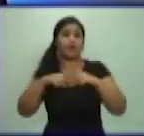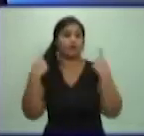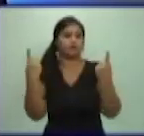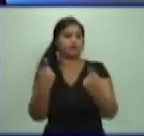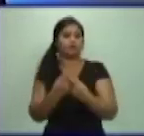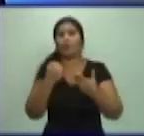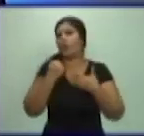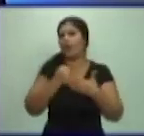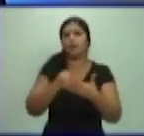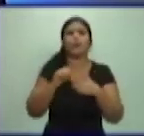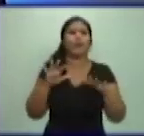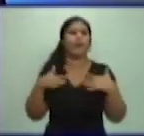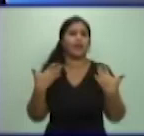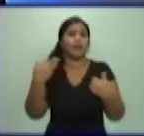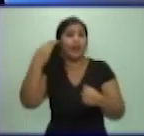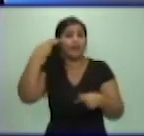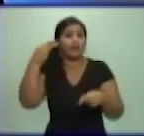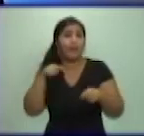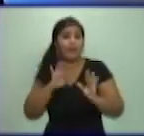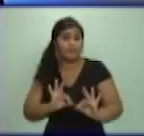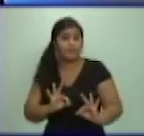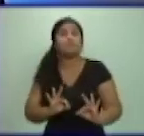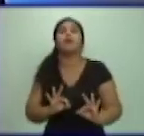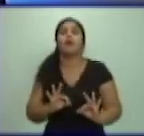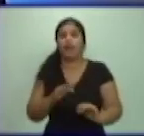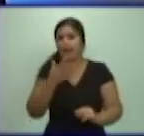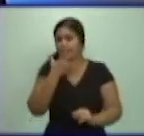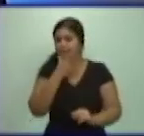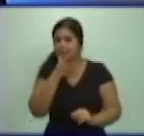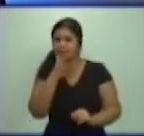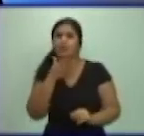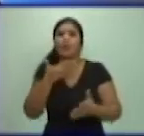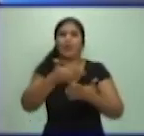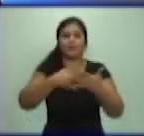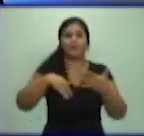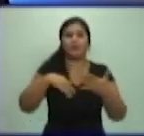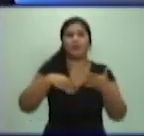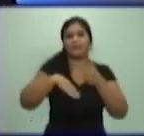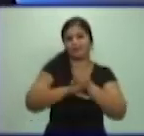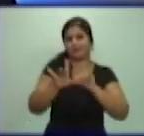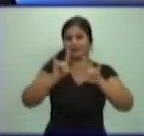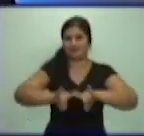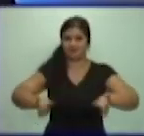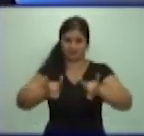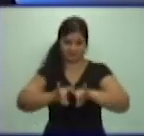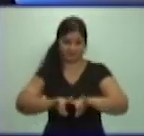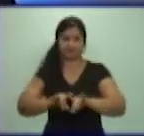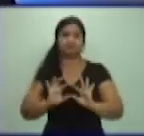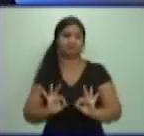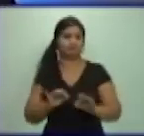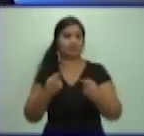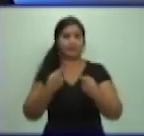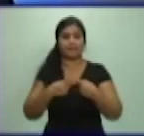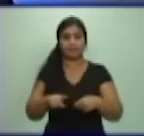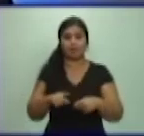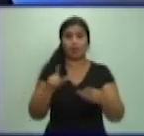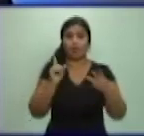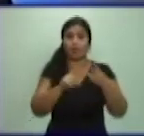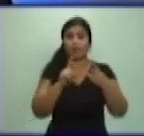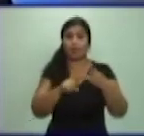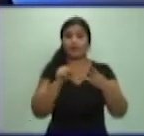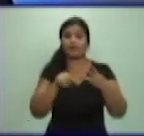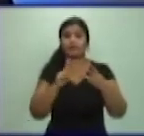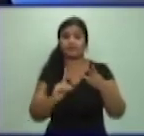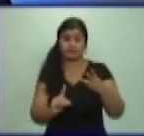de ingreso porque son ejercicios muy similares y usted tiene que estar preparado para todos. Pero bueno, como el dictado es tradición, vamos